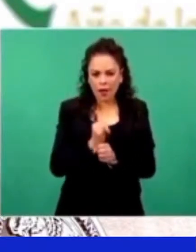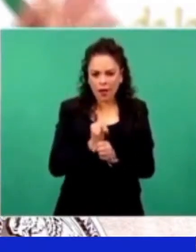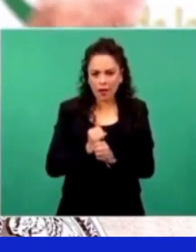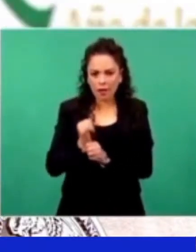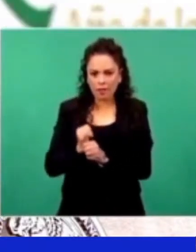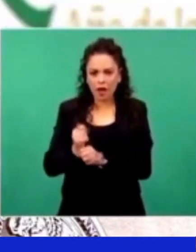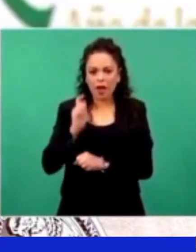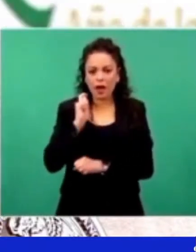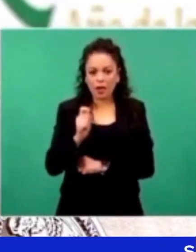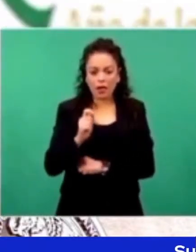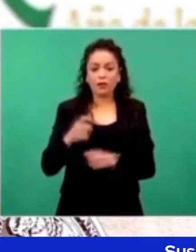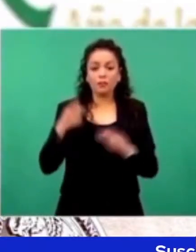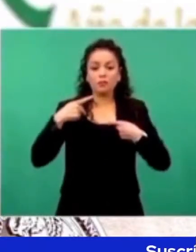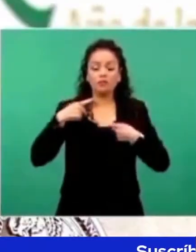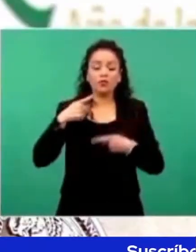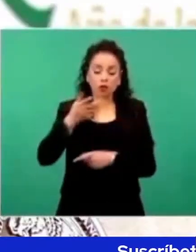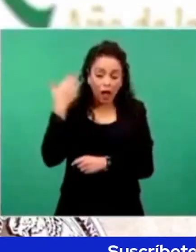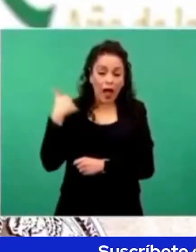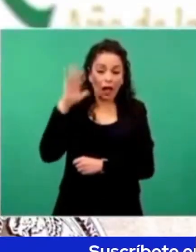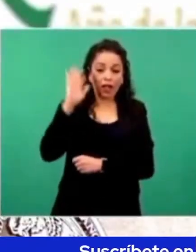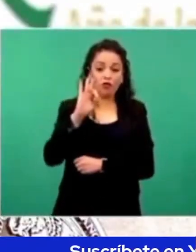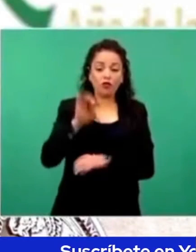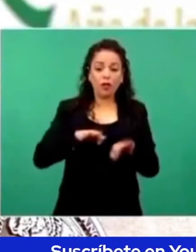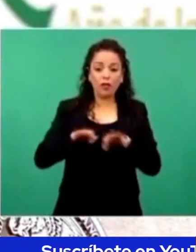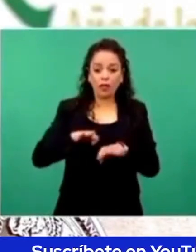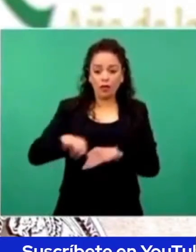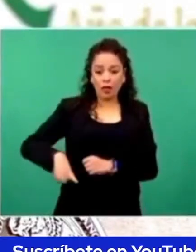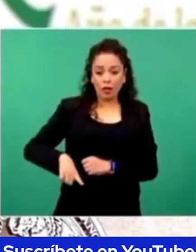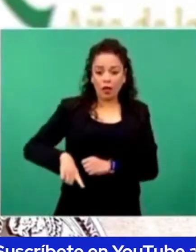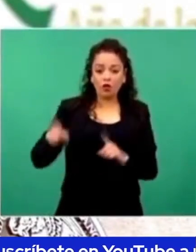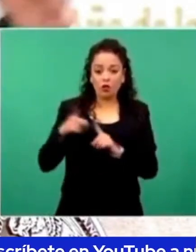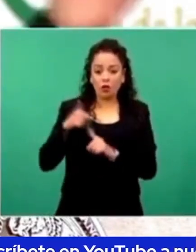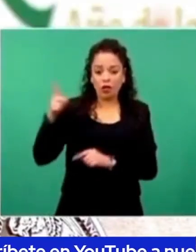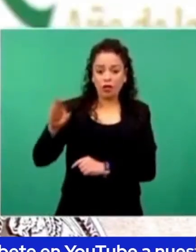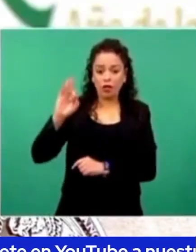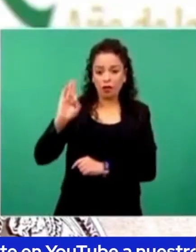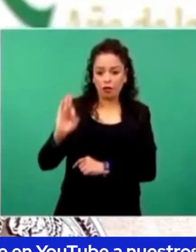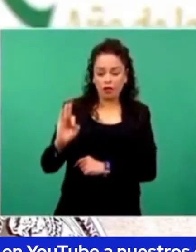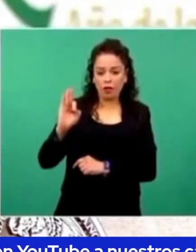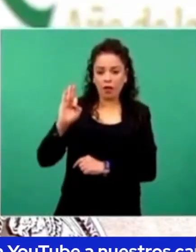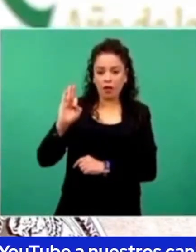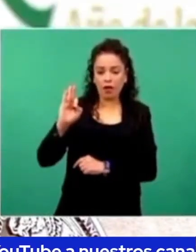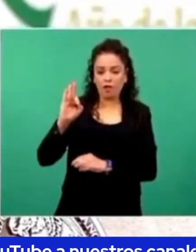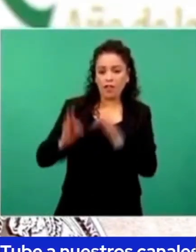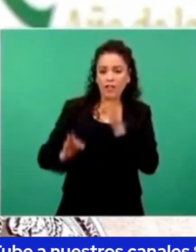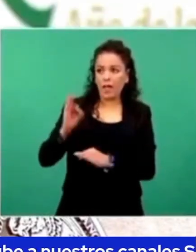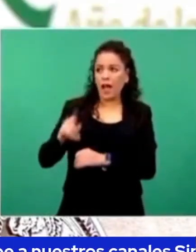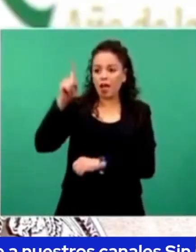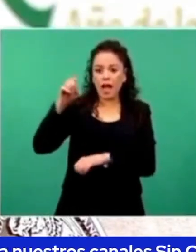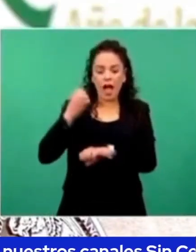funcionarios, exfuncionarios en este caso de la Fiscalía Estatal, que lo